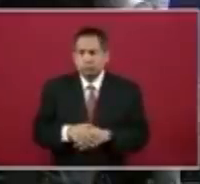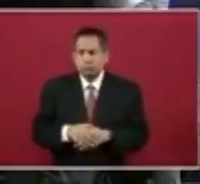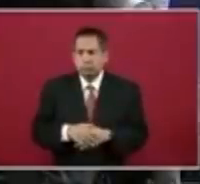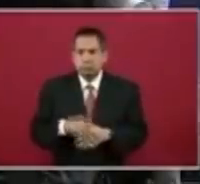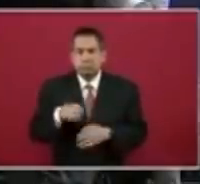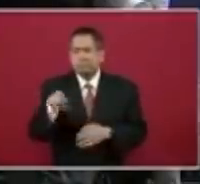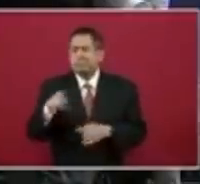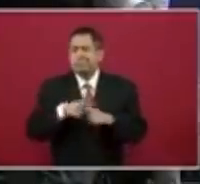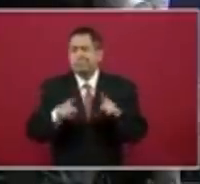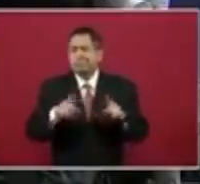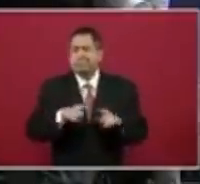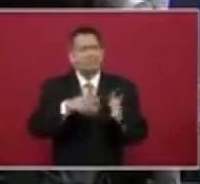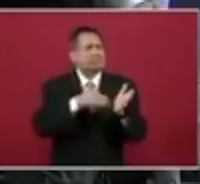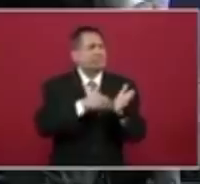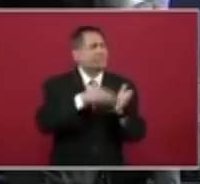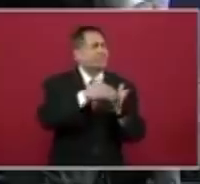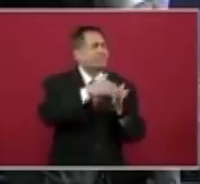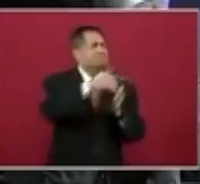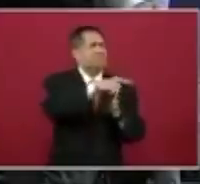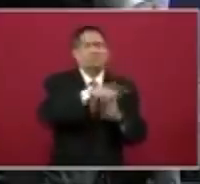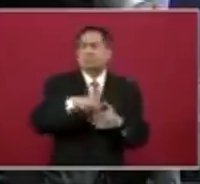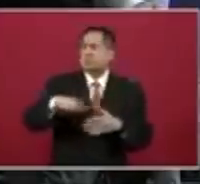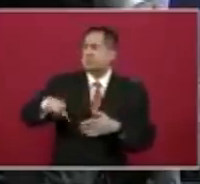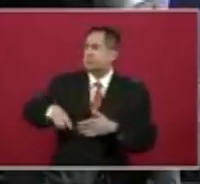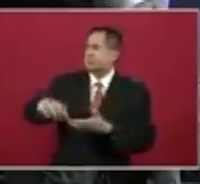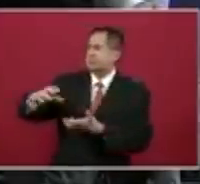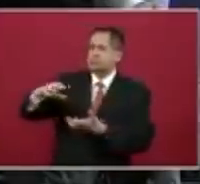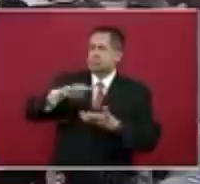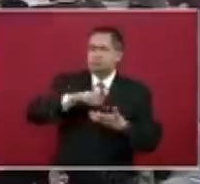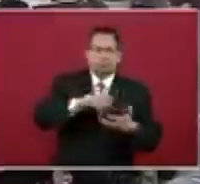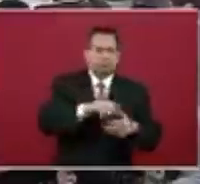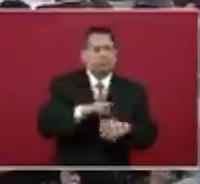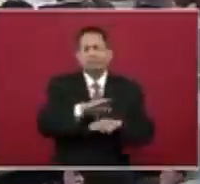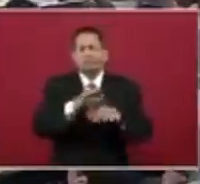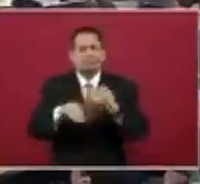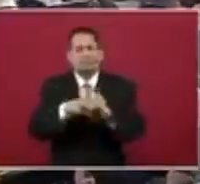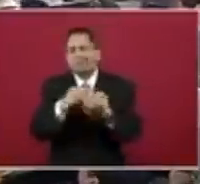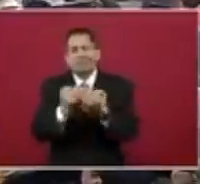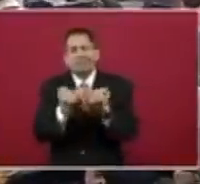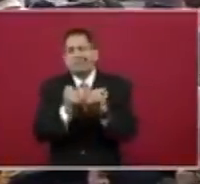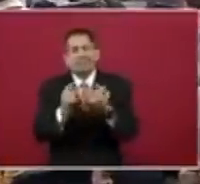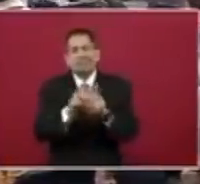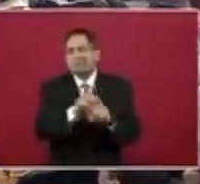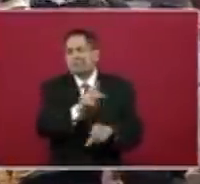haciendo labores altruistas con dinero del gobierno, ¿no? En general, o sea,